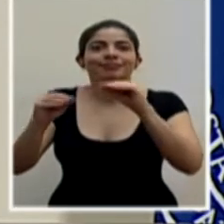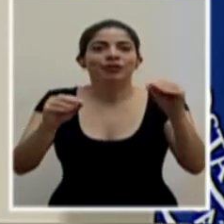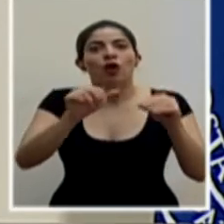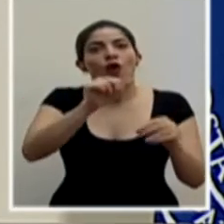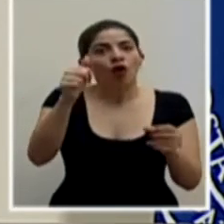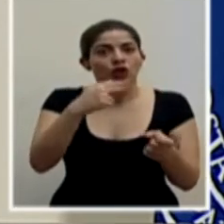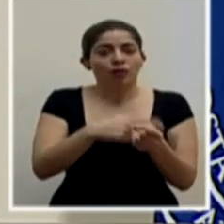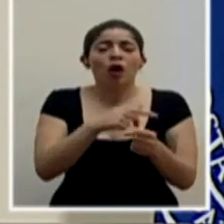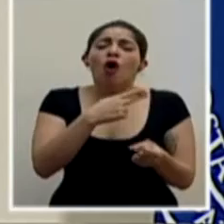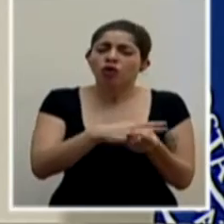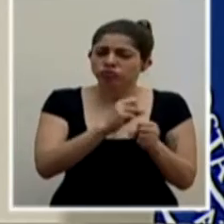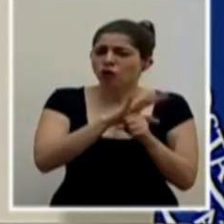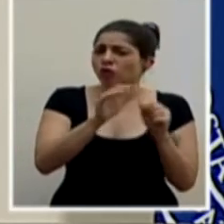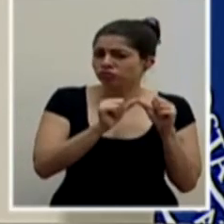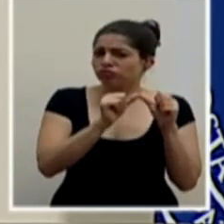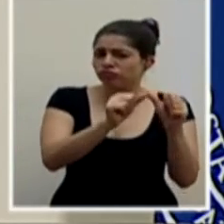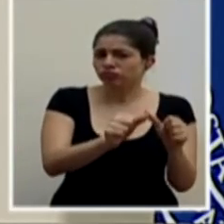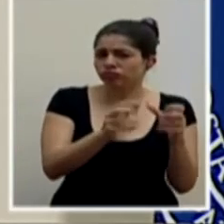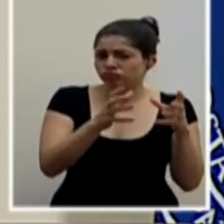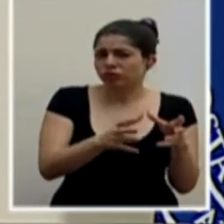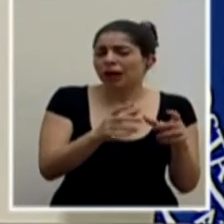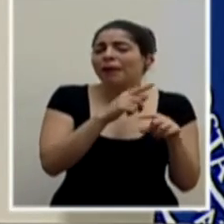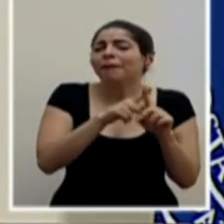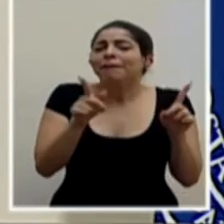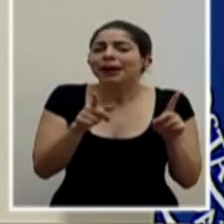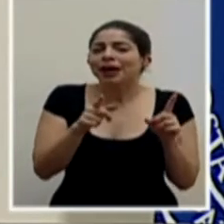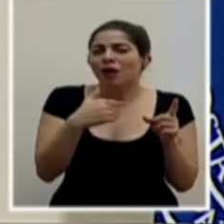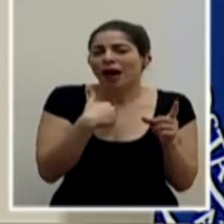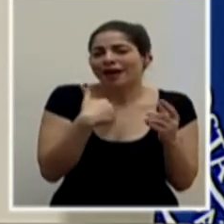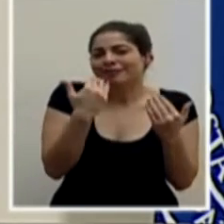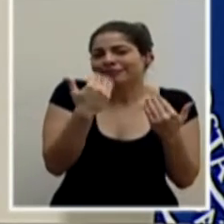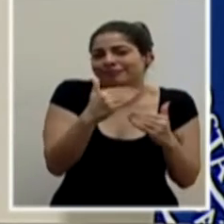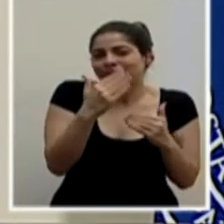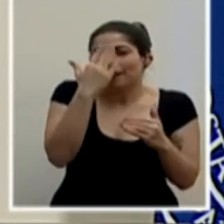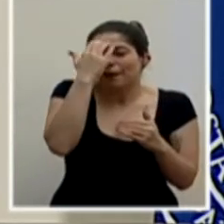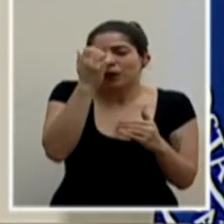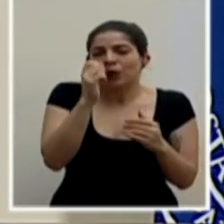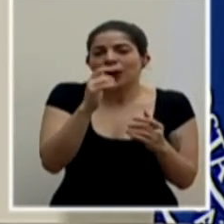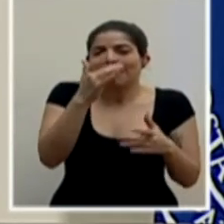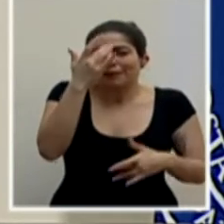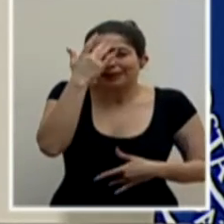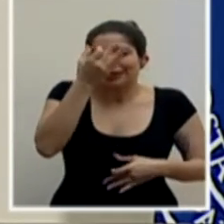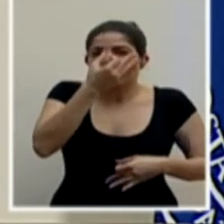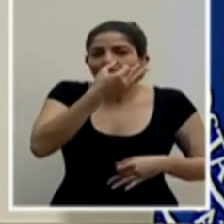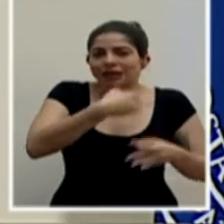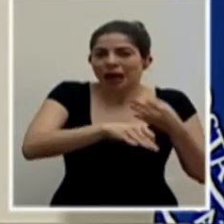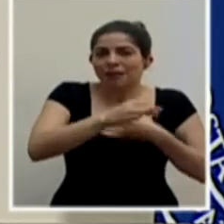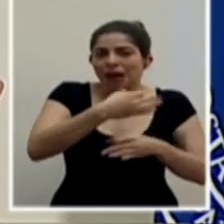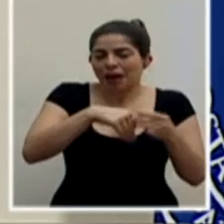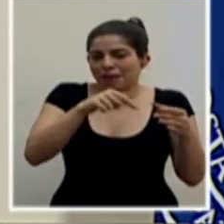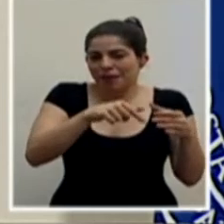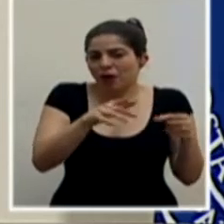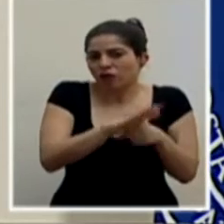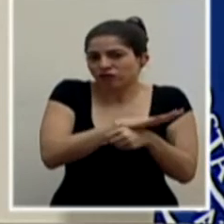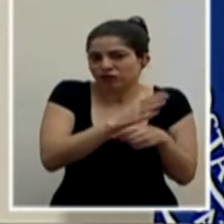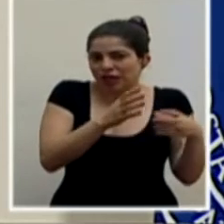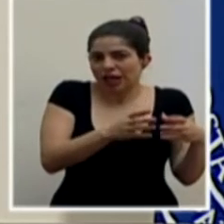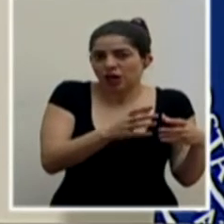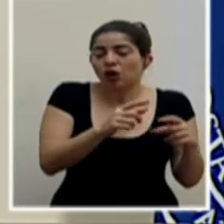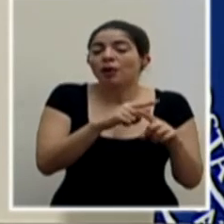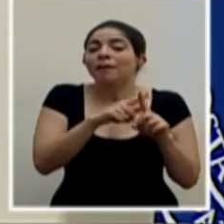SEACO. Ahí seguiremos atendiendo, pero ya será limitado por la rotación de esos pacientes y